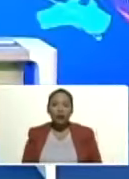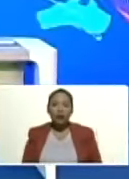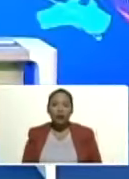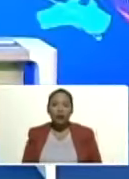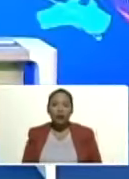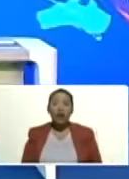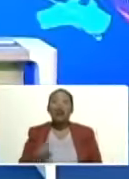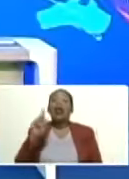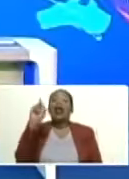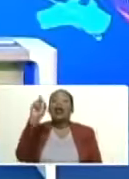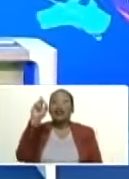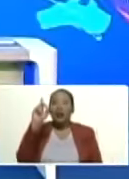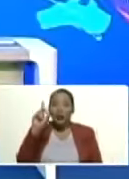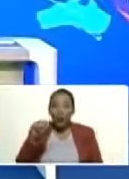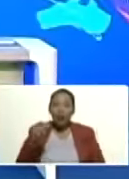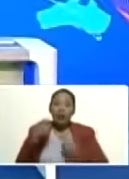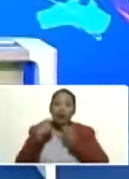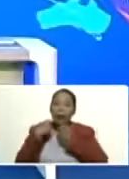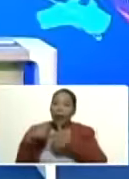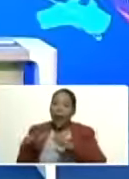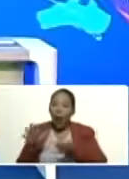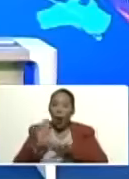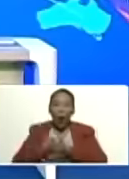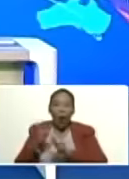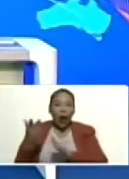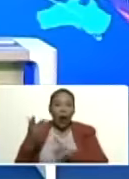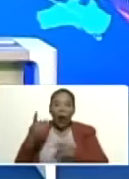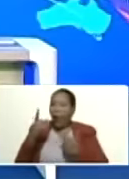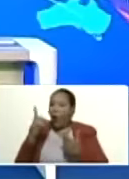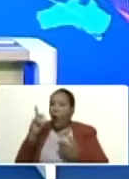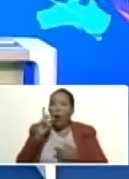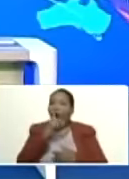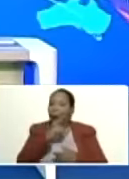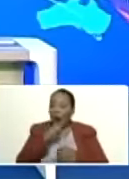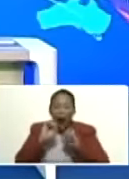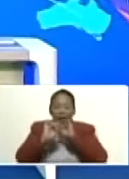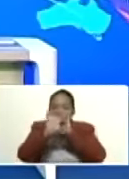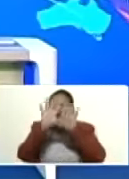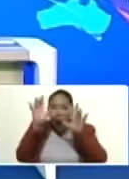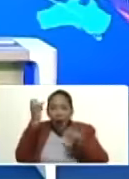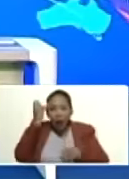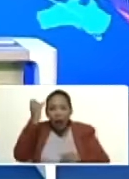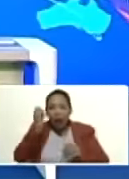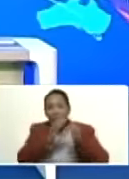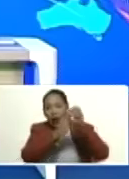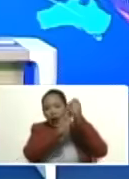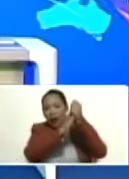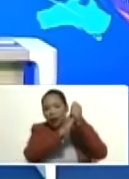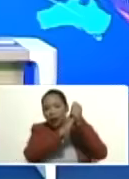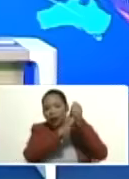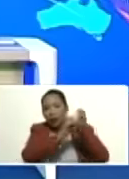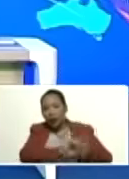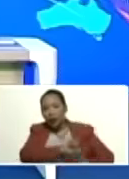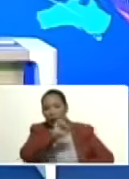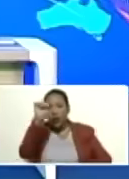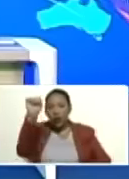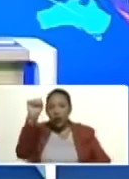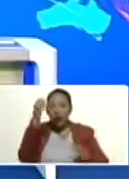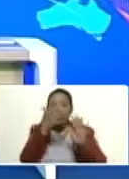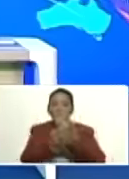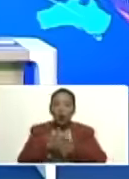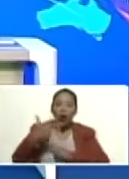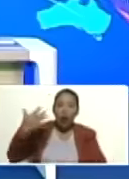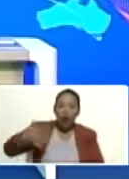que también se pierde por la falta de visión de buena parte del liderazgo libertador sobre los